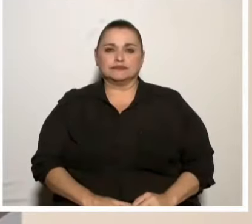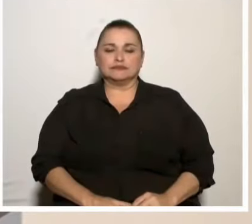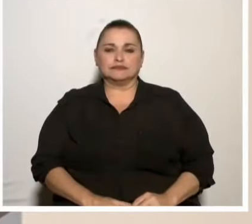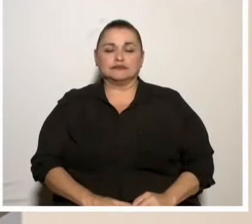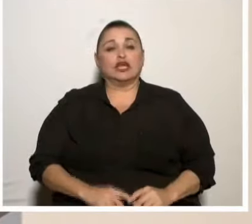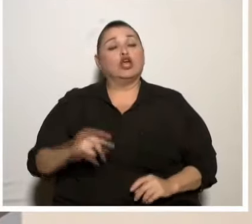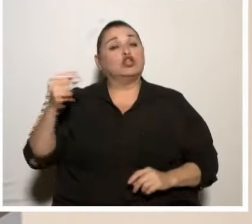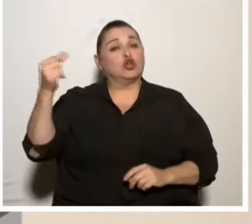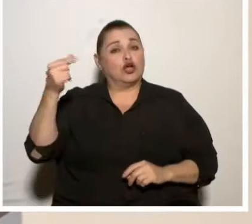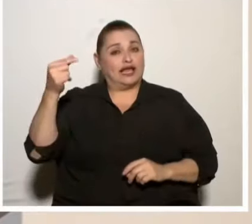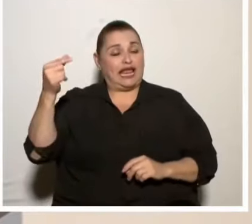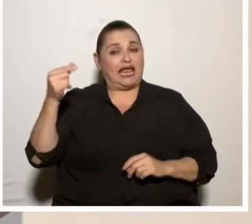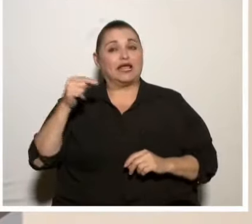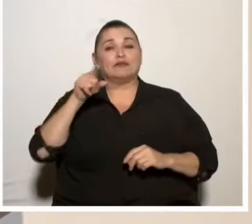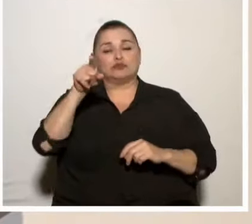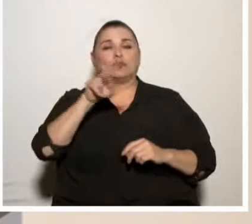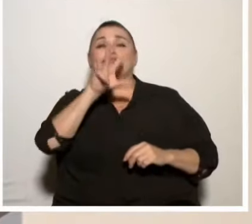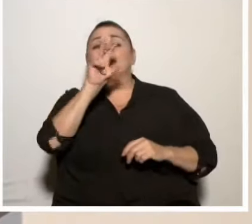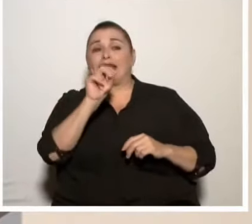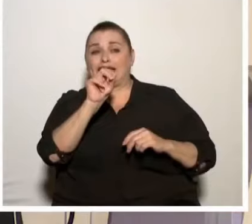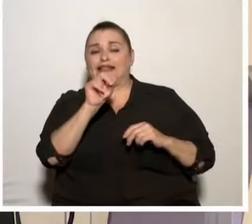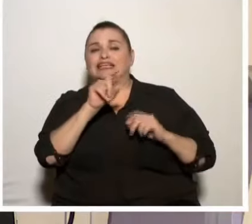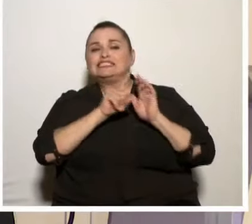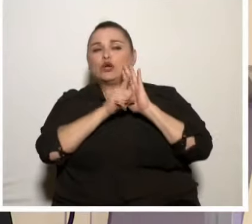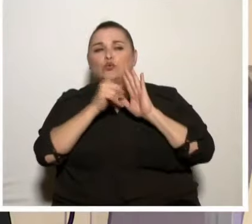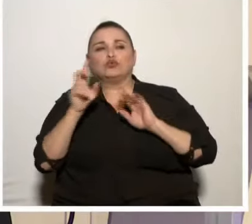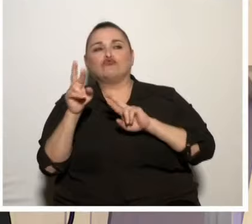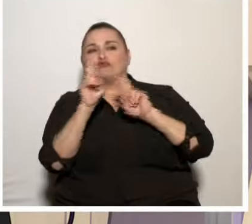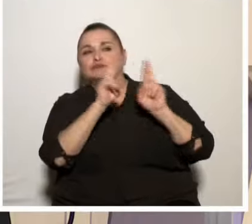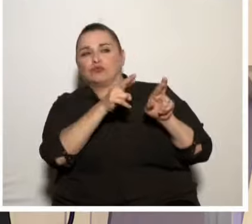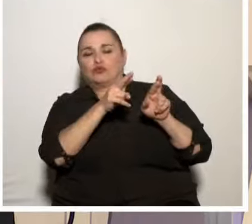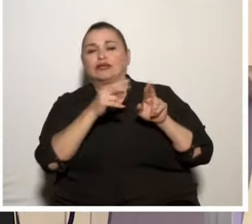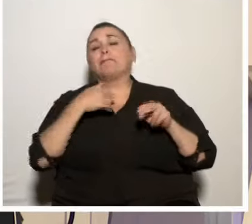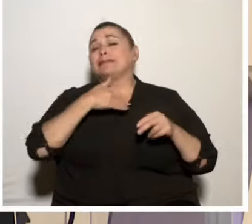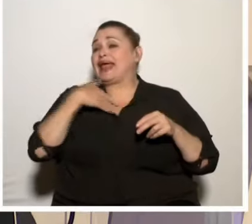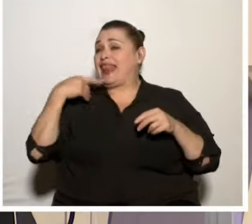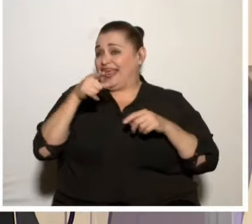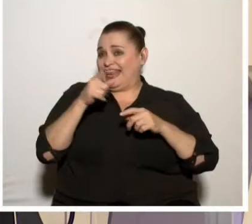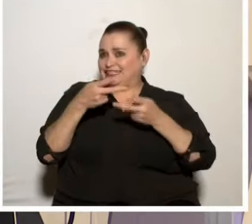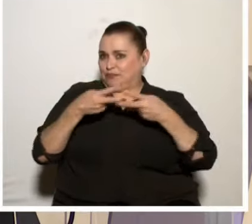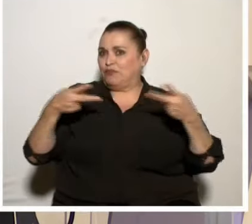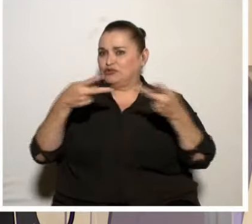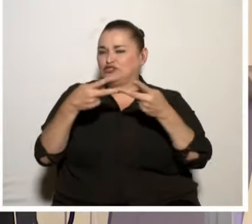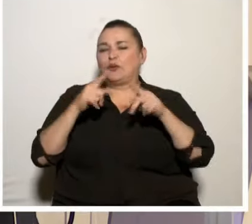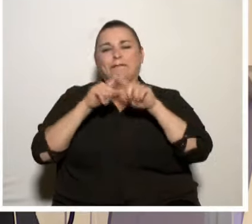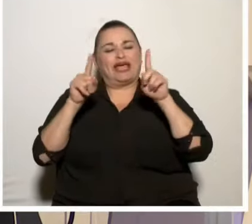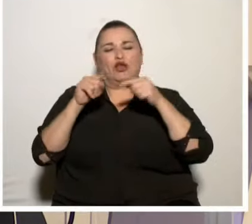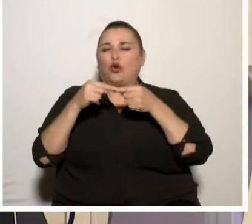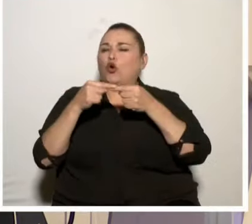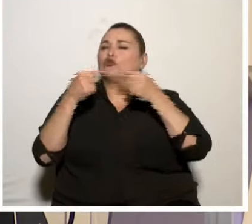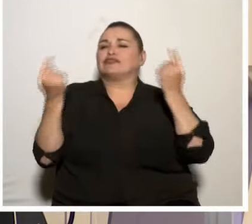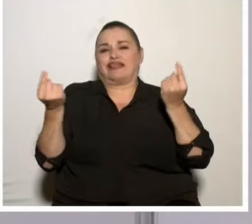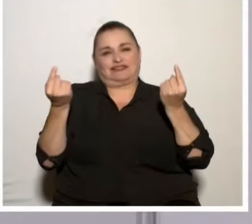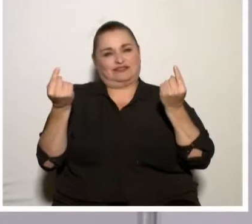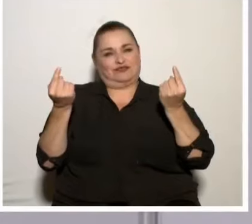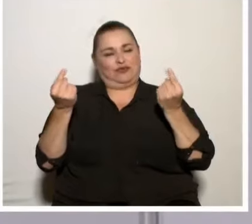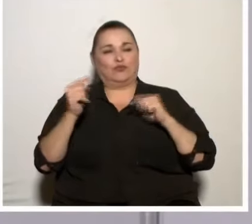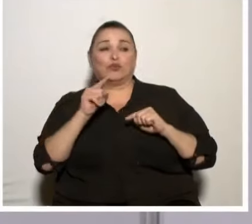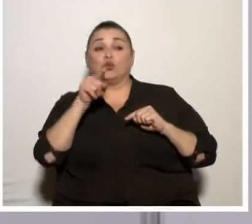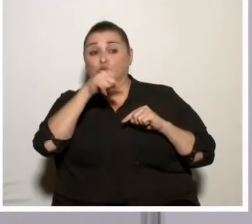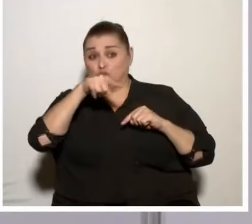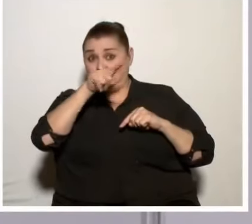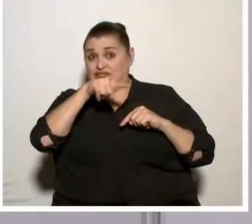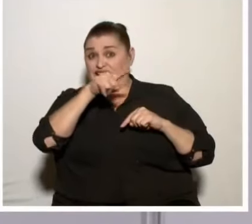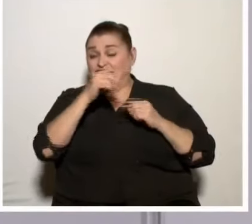Don Gravin, su réplica, 30 segundos. Bien, me alegra esa posición, pero es totalmente una contradicción, porque